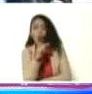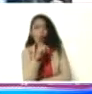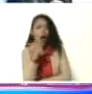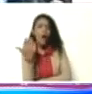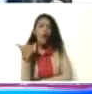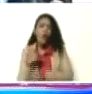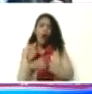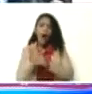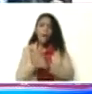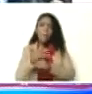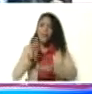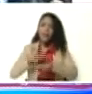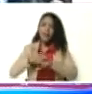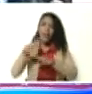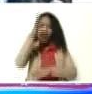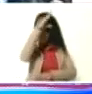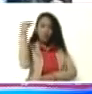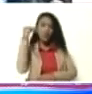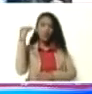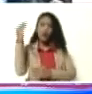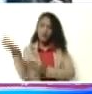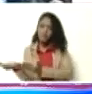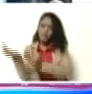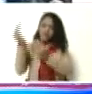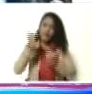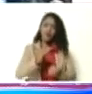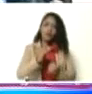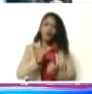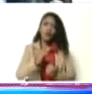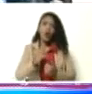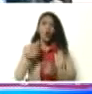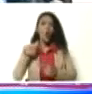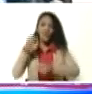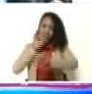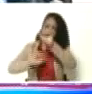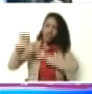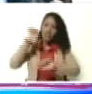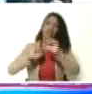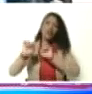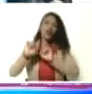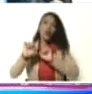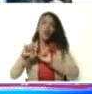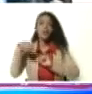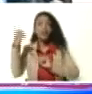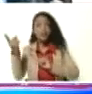de pasarse del trumpismo ahora a ser los defensores de Biden.